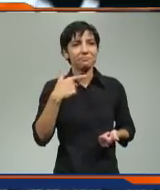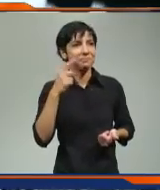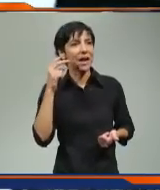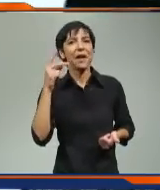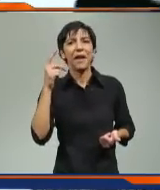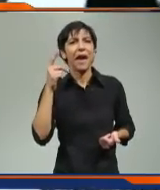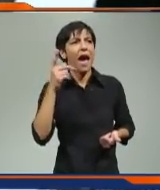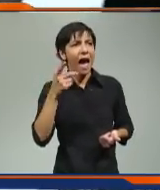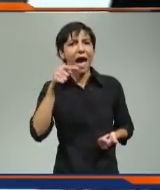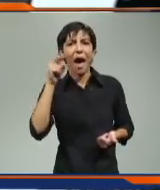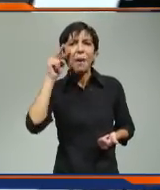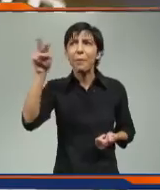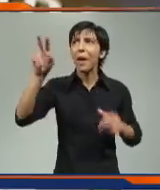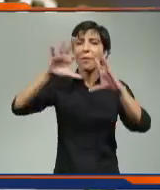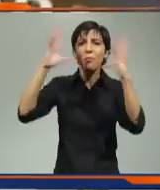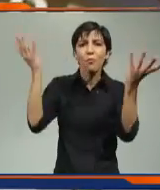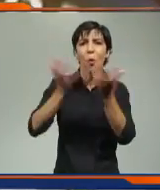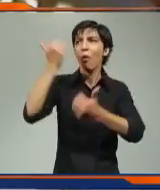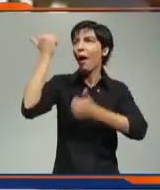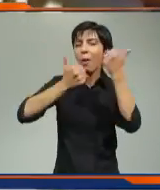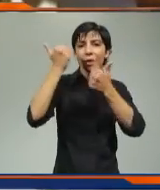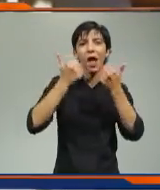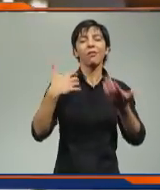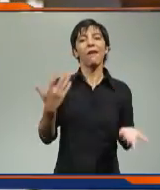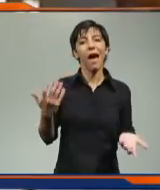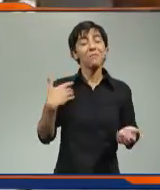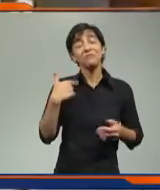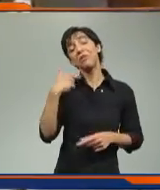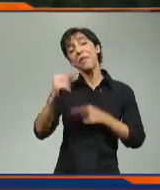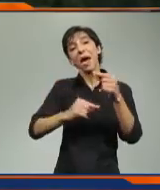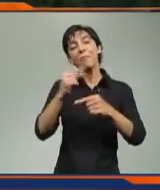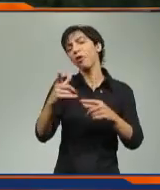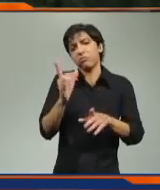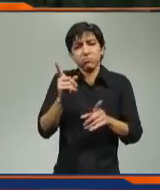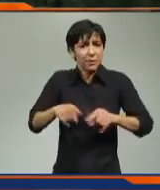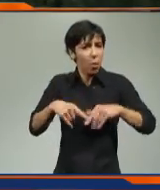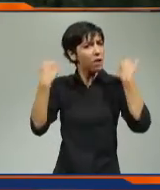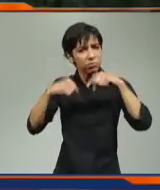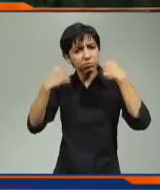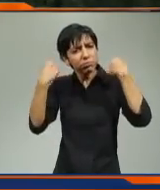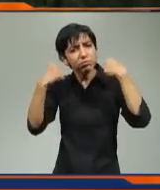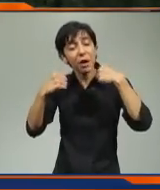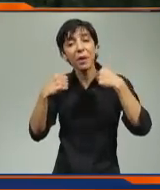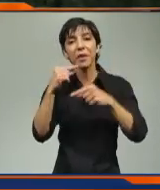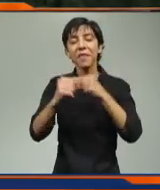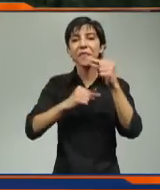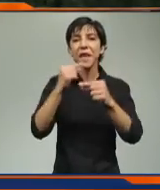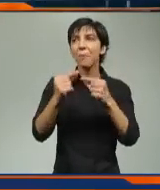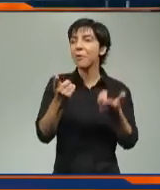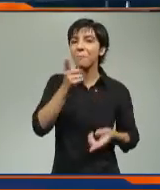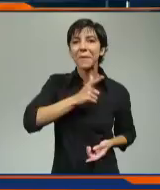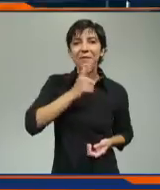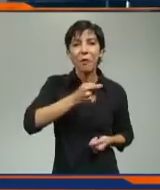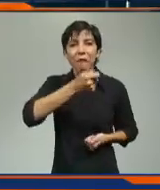mundial. En ese momento no me daba cuenta de todo lo que me pasaba. Seguía entrenando como entrenaba y las cosas me iban saliendo y parecía fácil,